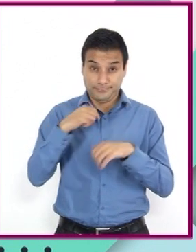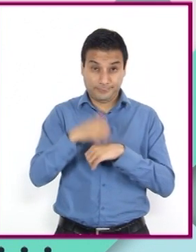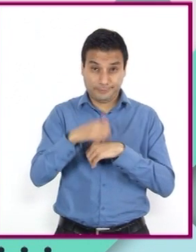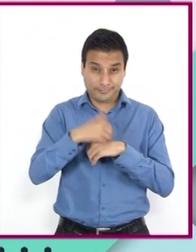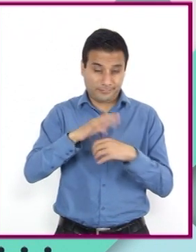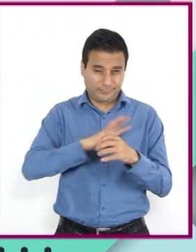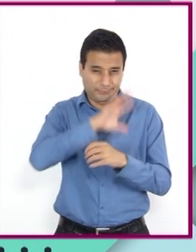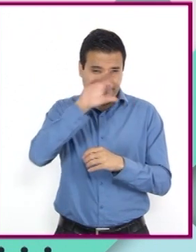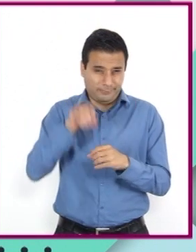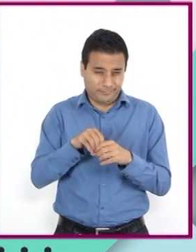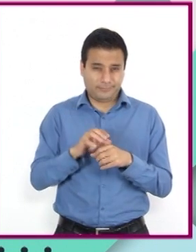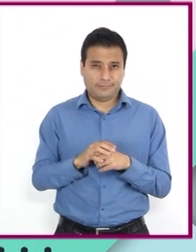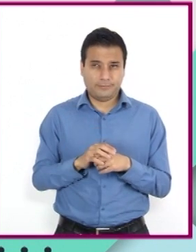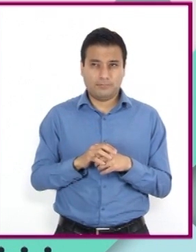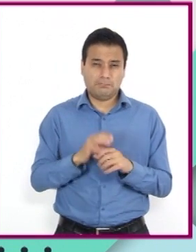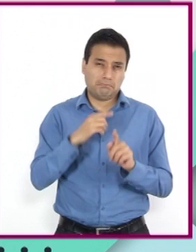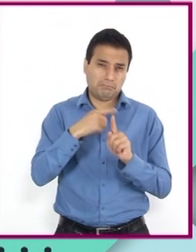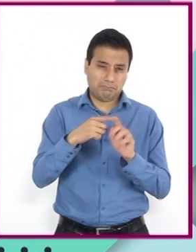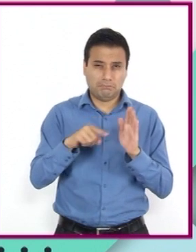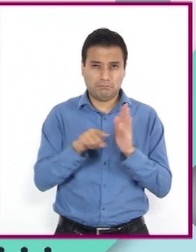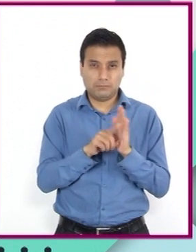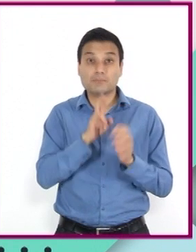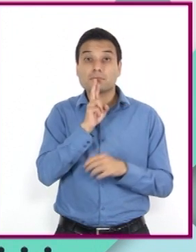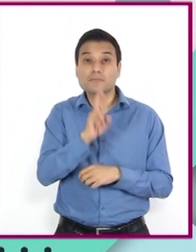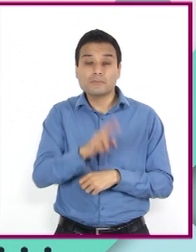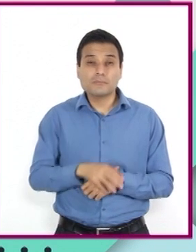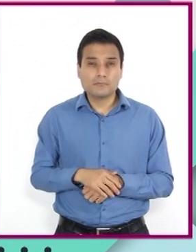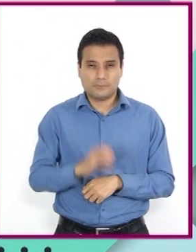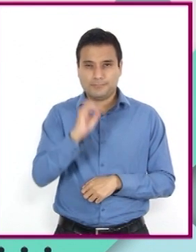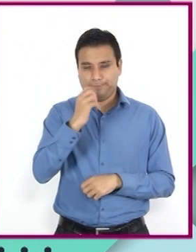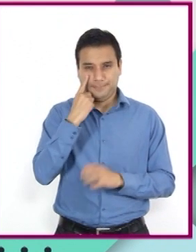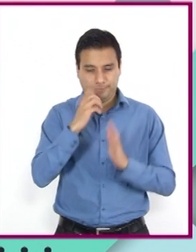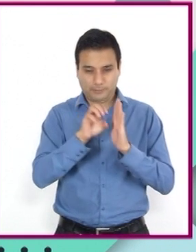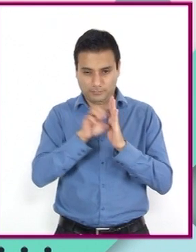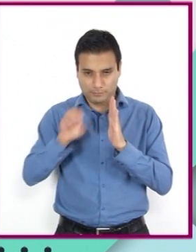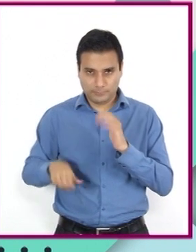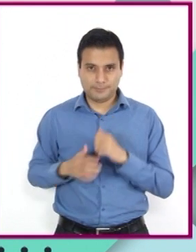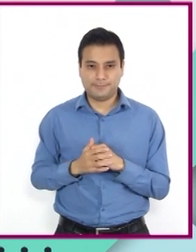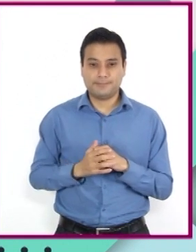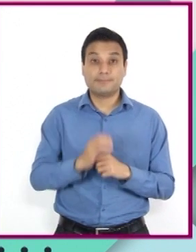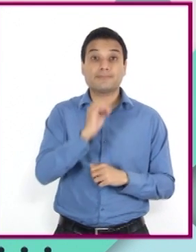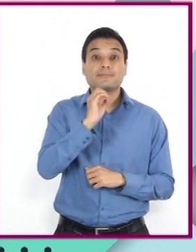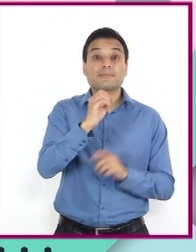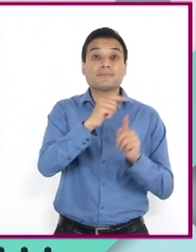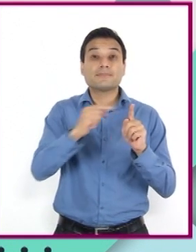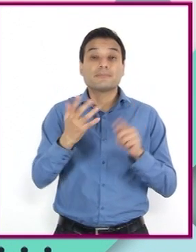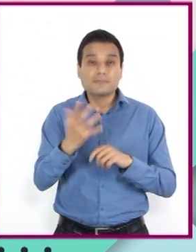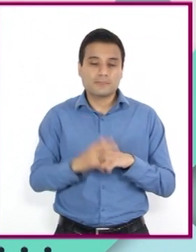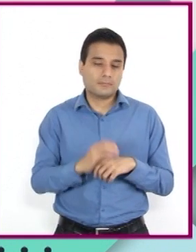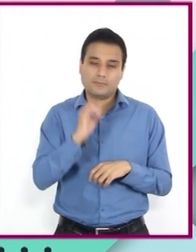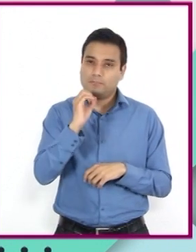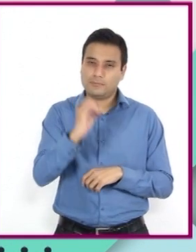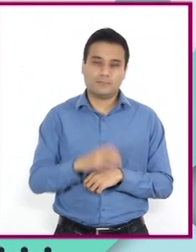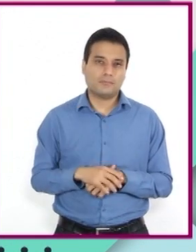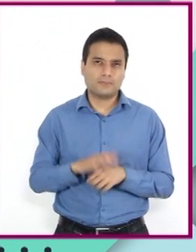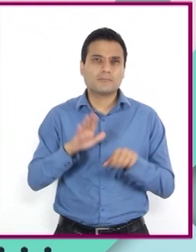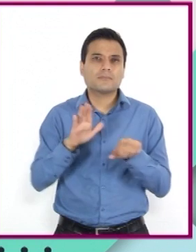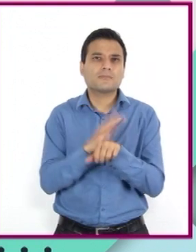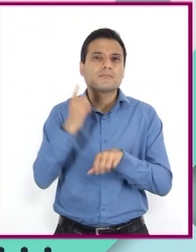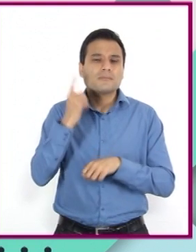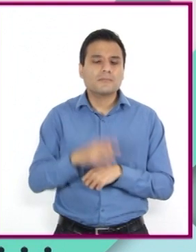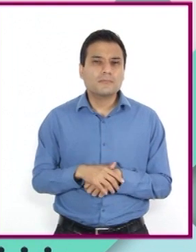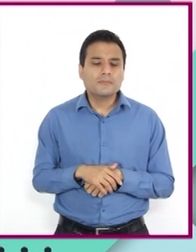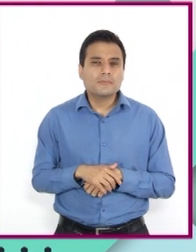sea positivo o negativo, el resultado es 0. Por ejemplo, 0 entre 5 es igual a 0, porque utilizando